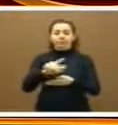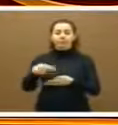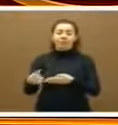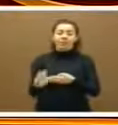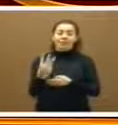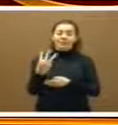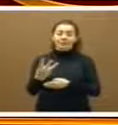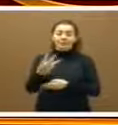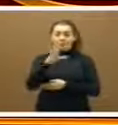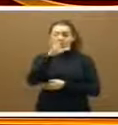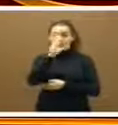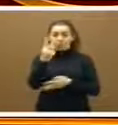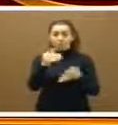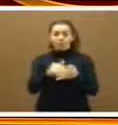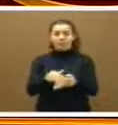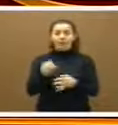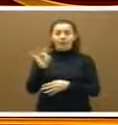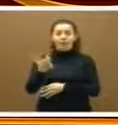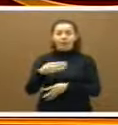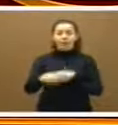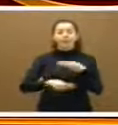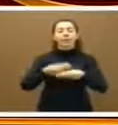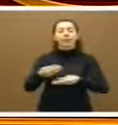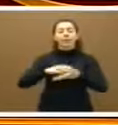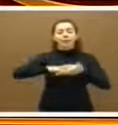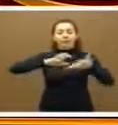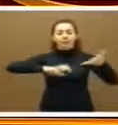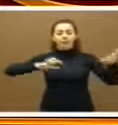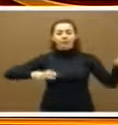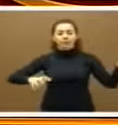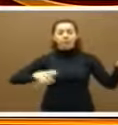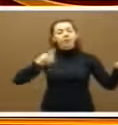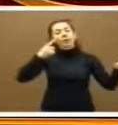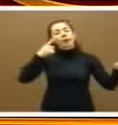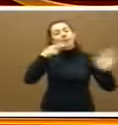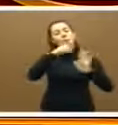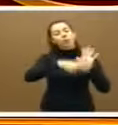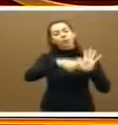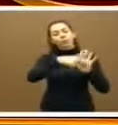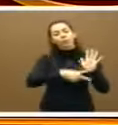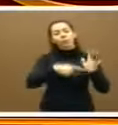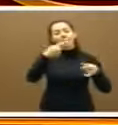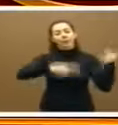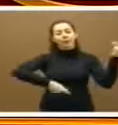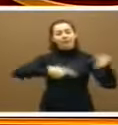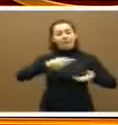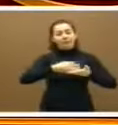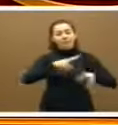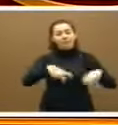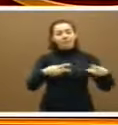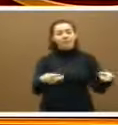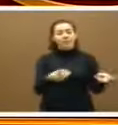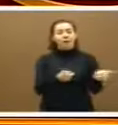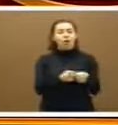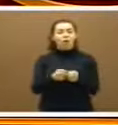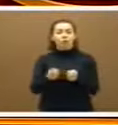febrero de 2014 para elaborar el informe y fijar las normas del debate de las enmiendas parciales. Reunida la Comisión de